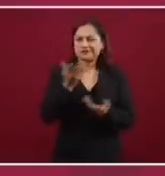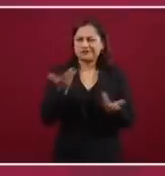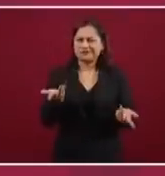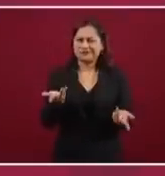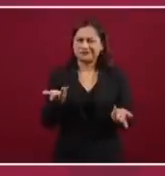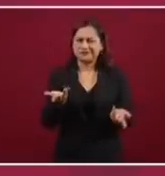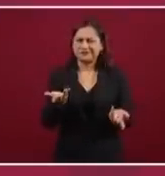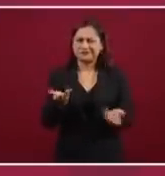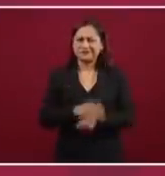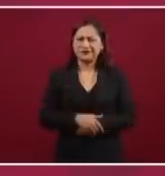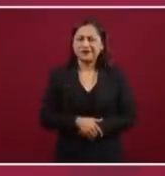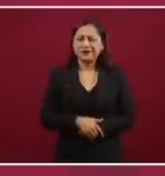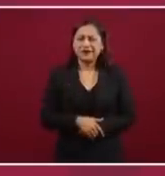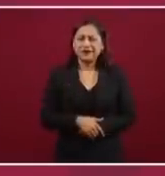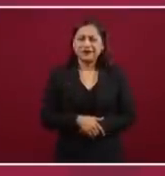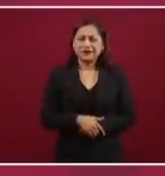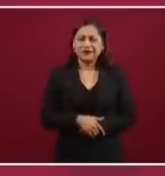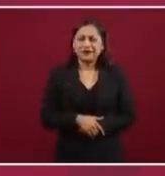de que había que